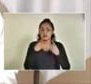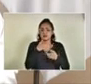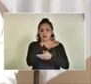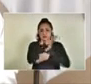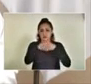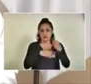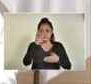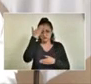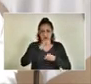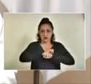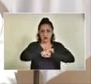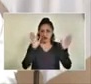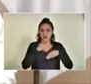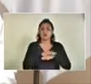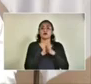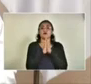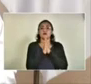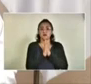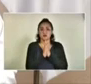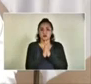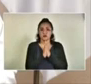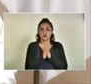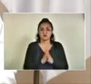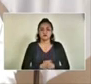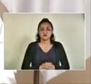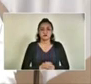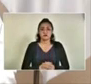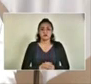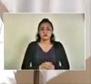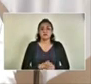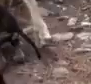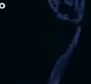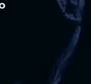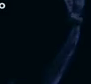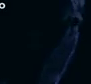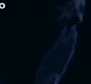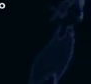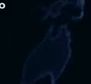con información de ángeles gonzález bretón agencia informativa de mexico